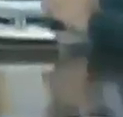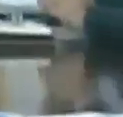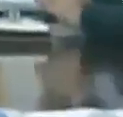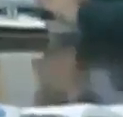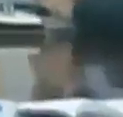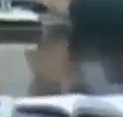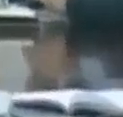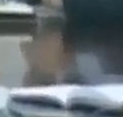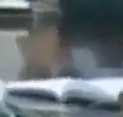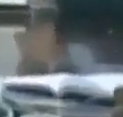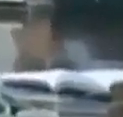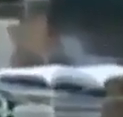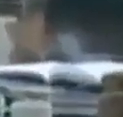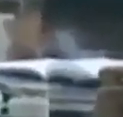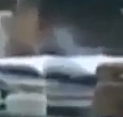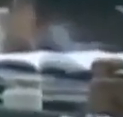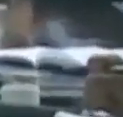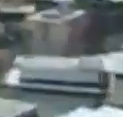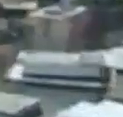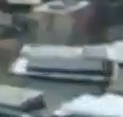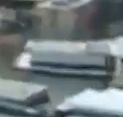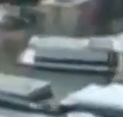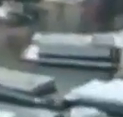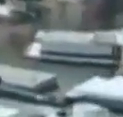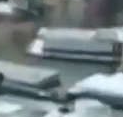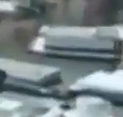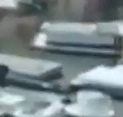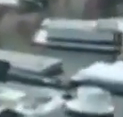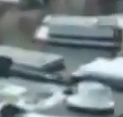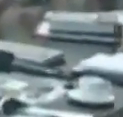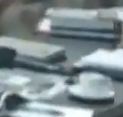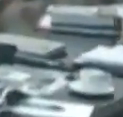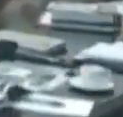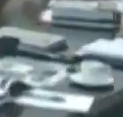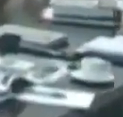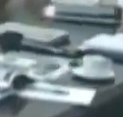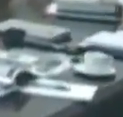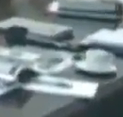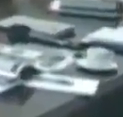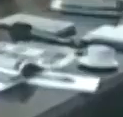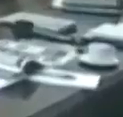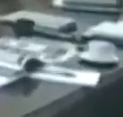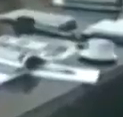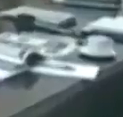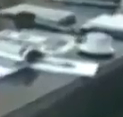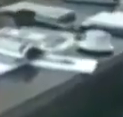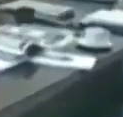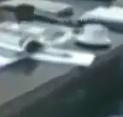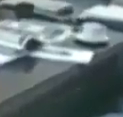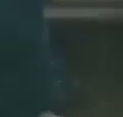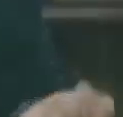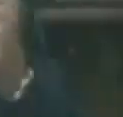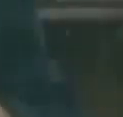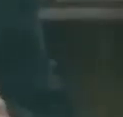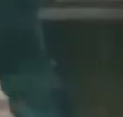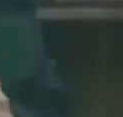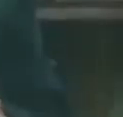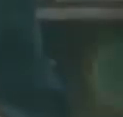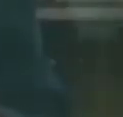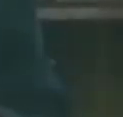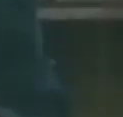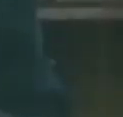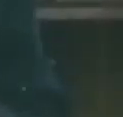convencer. Este es el gobierno revolucionario de Venezuela, ratificado por un pueblo, pero